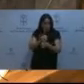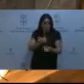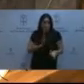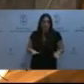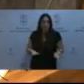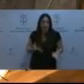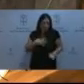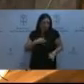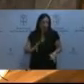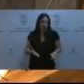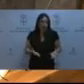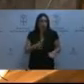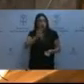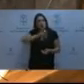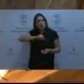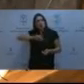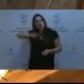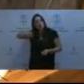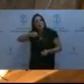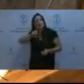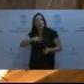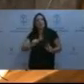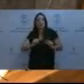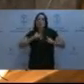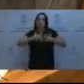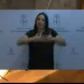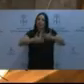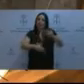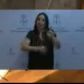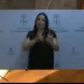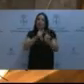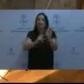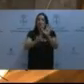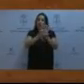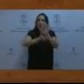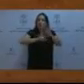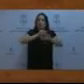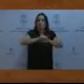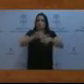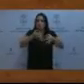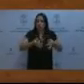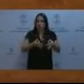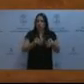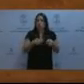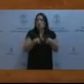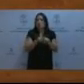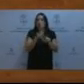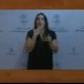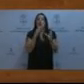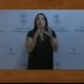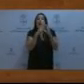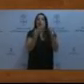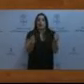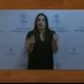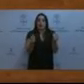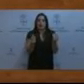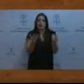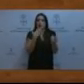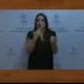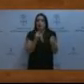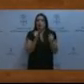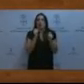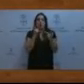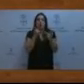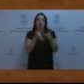otras comunidades autónomas también se han puesto manos a la obra para que las leyes se cumplan, como Andalucía, donde nos llama la atención que con un